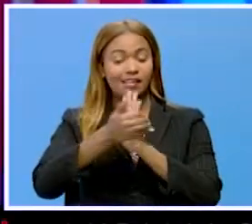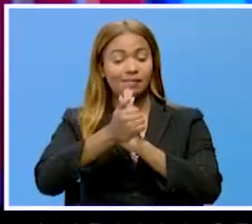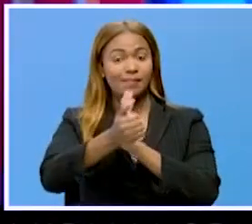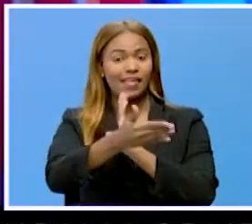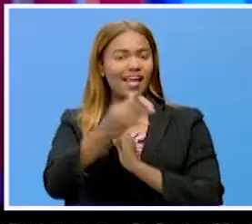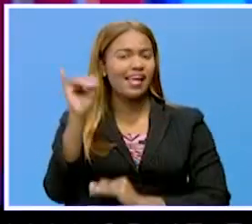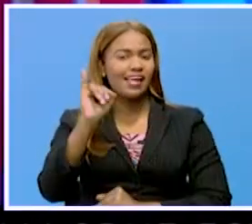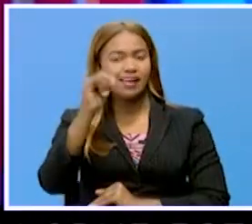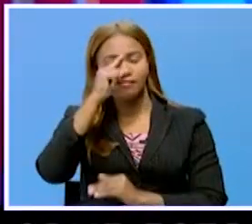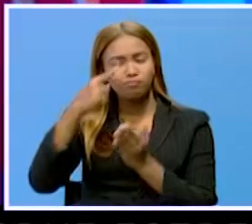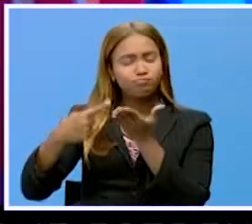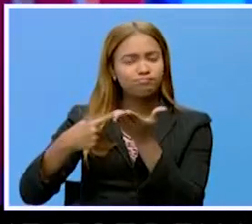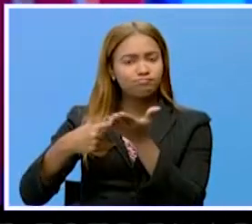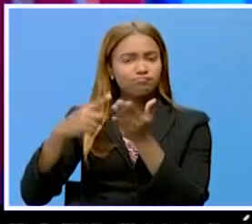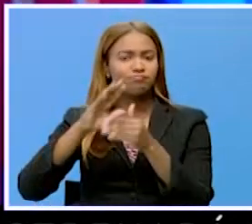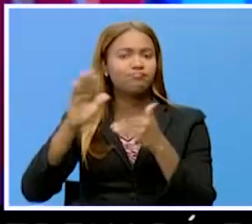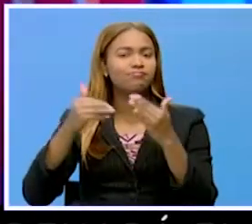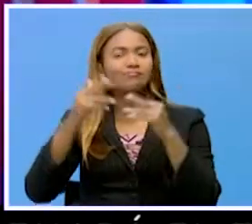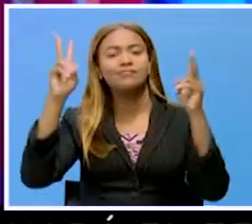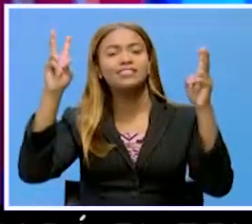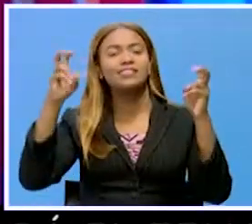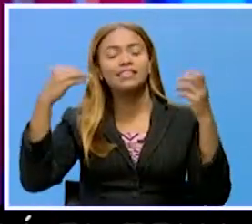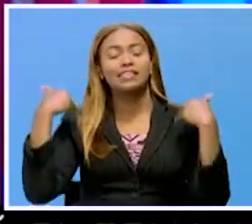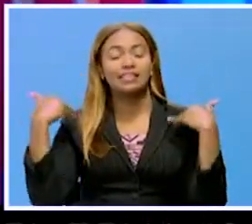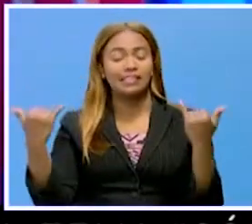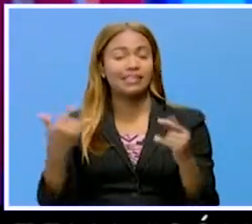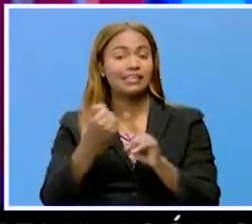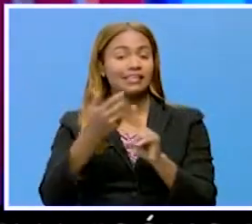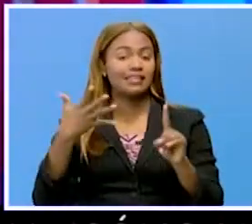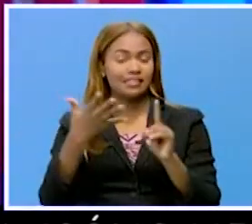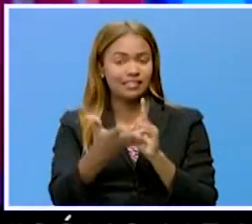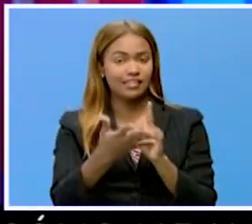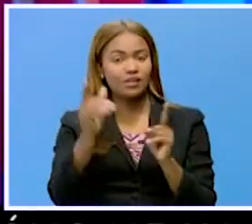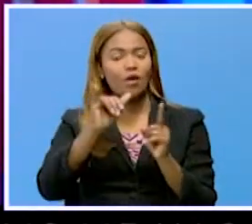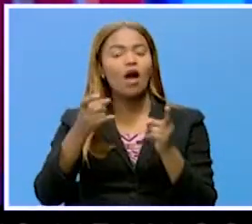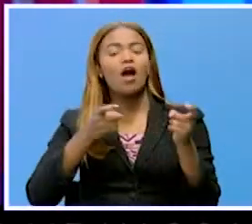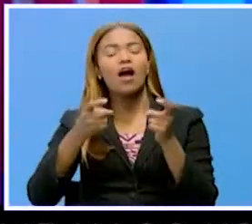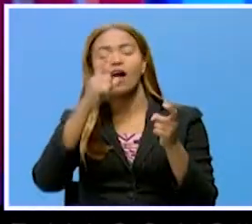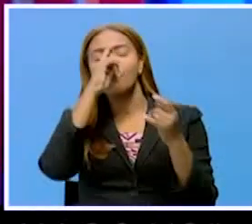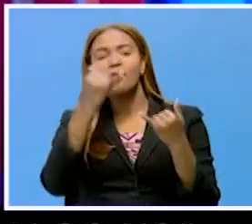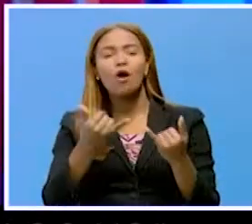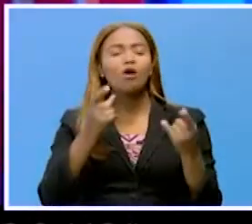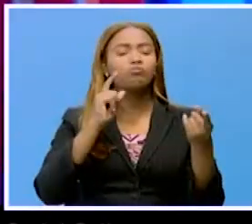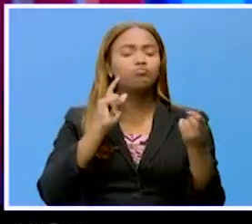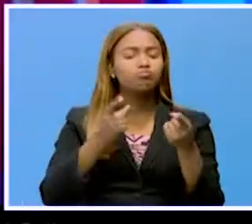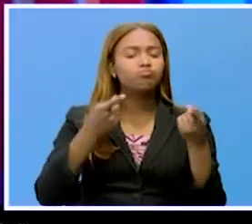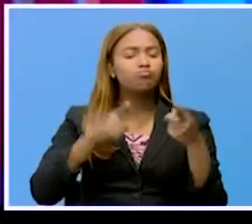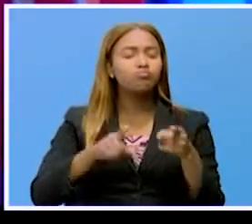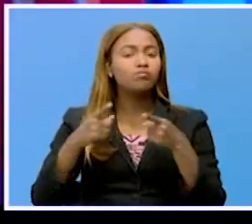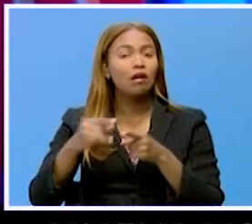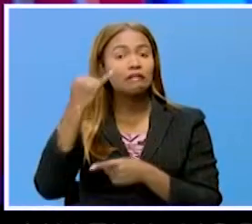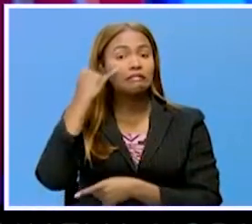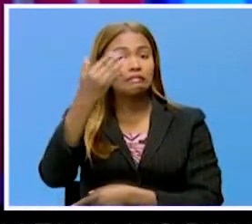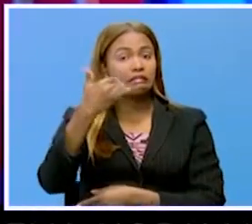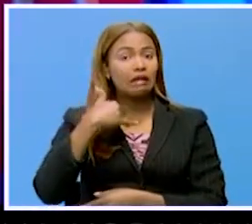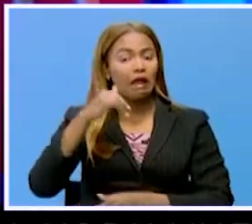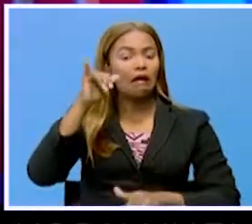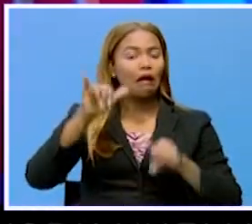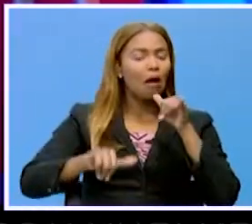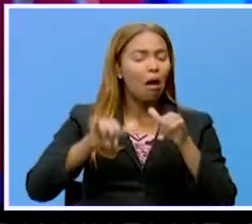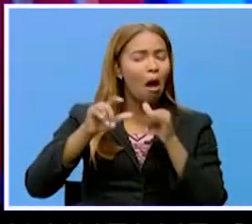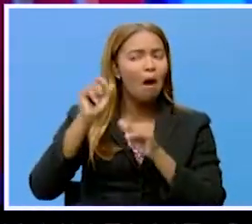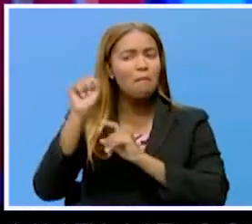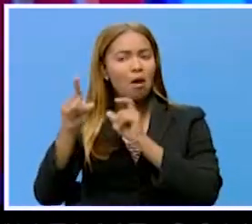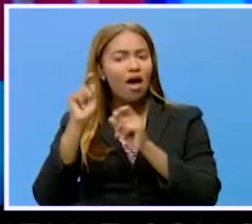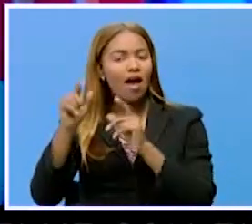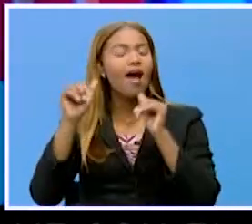para debatir los temas que circulan alrededor de esto, sobre todo para manejar la actualidad, ¿eh? Así que sus dudas, sus inquietudes, sus